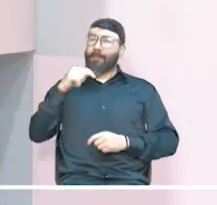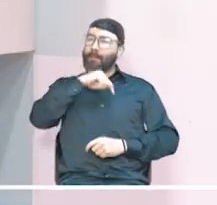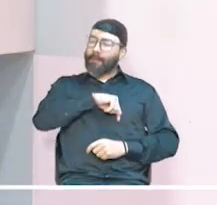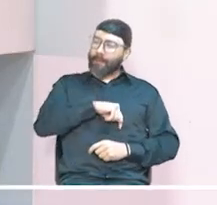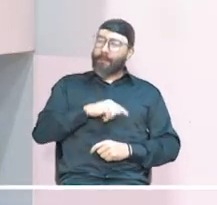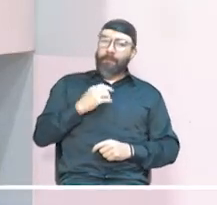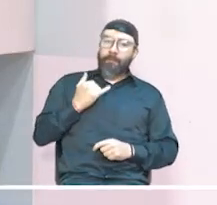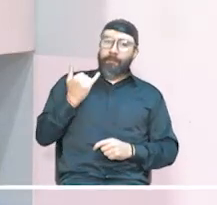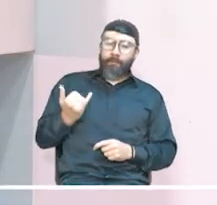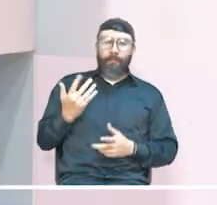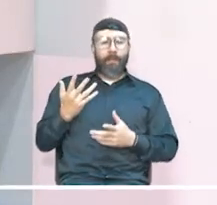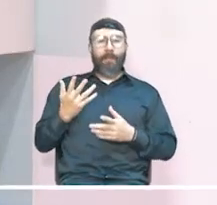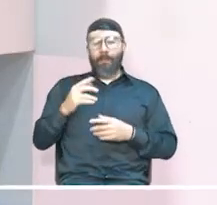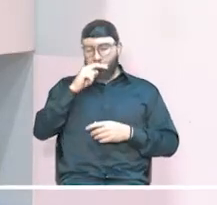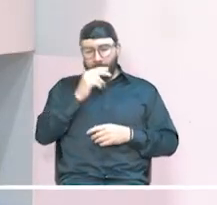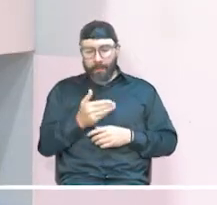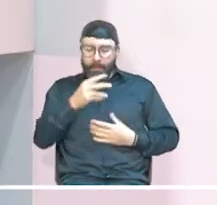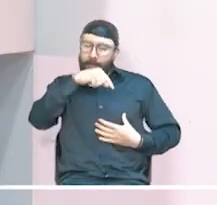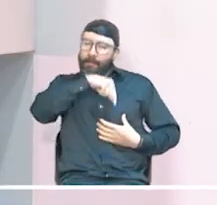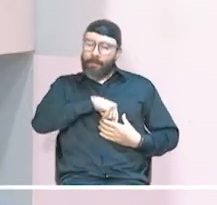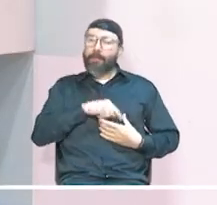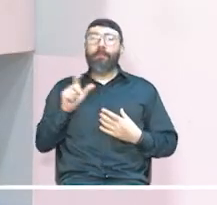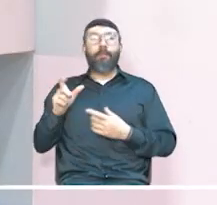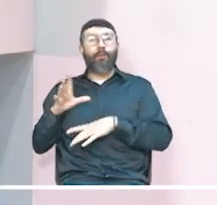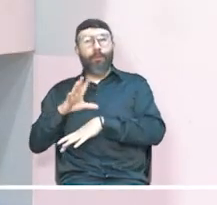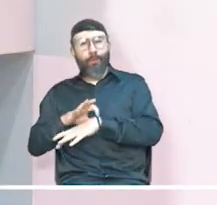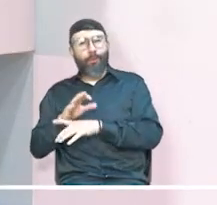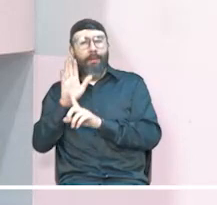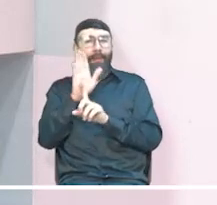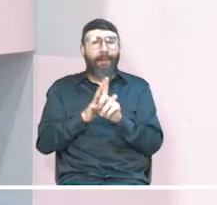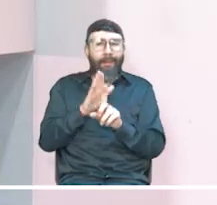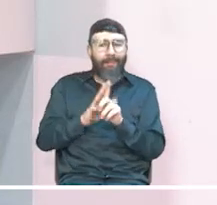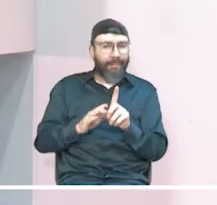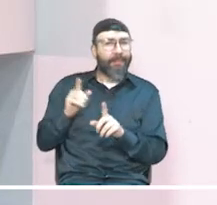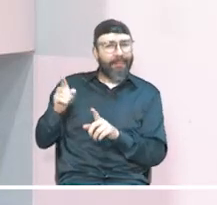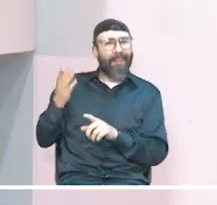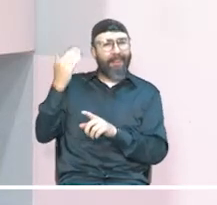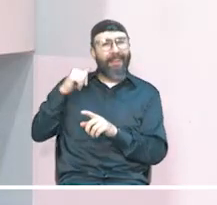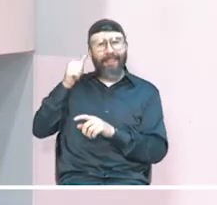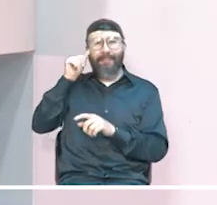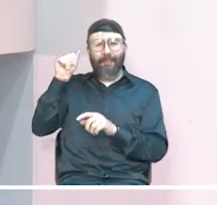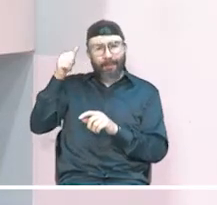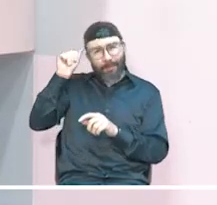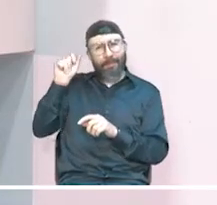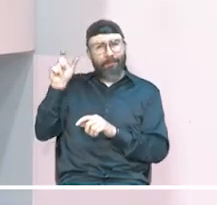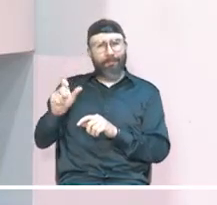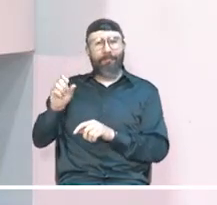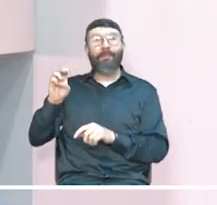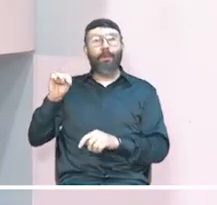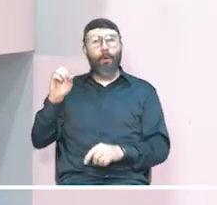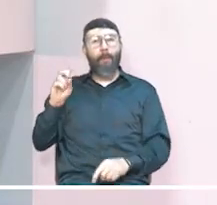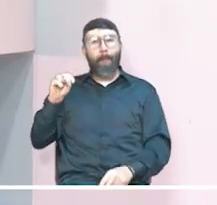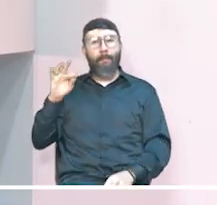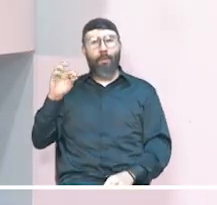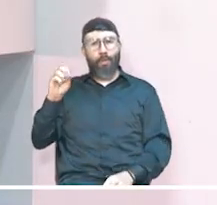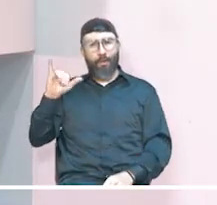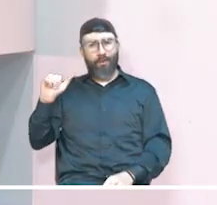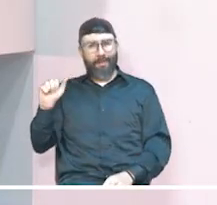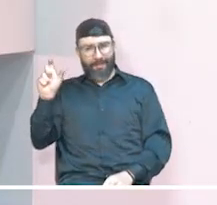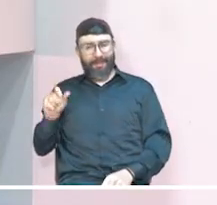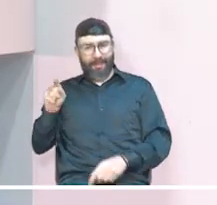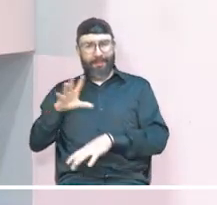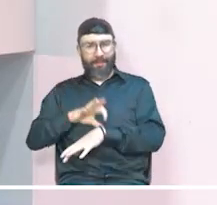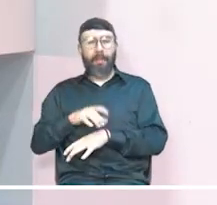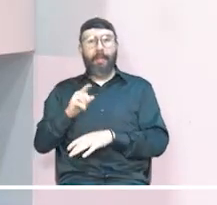cromoterapia, sanando al niño interior, el doctor Afecto, el doctor Montoya, que también es muy conocido por ustedes. Entonces este es un programa muy lindo que los invito entonces a que